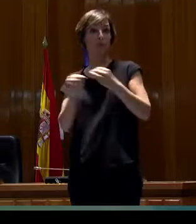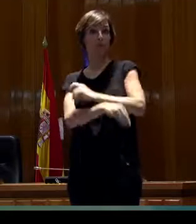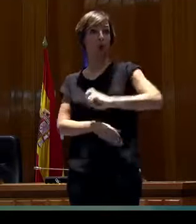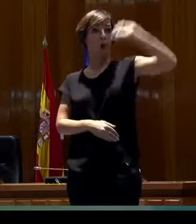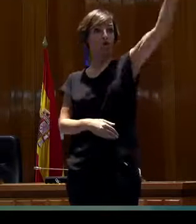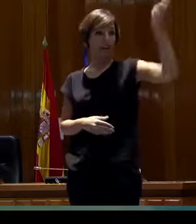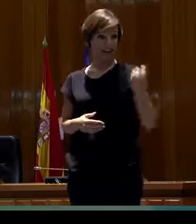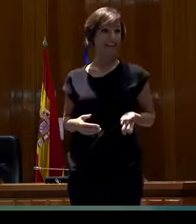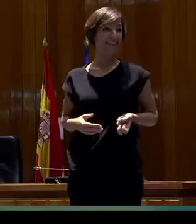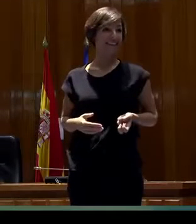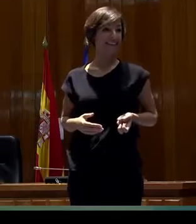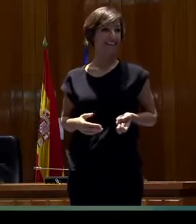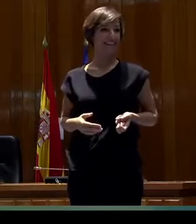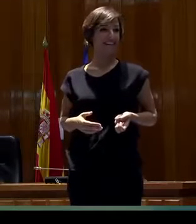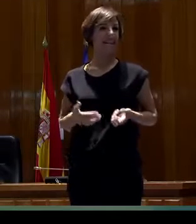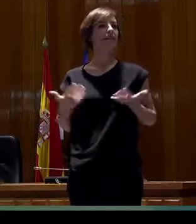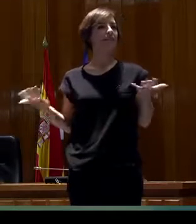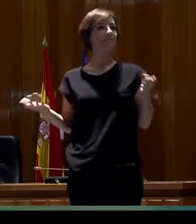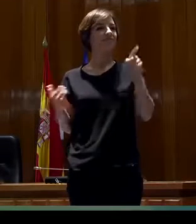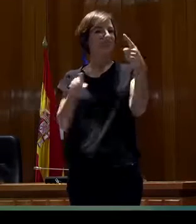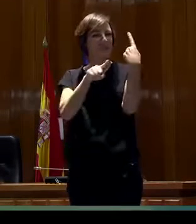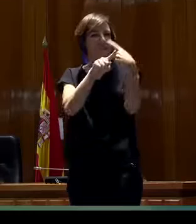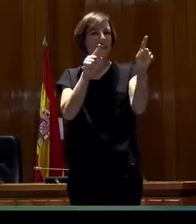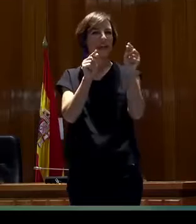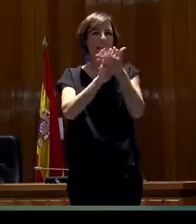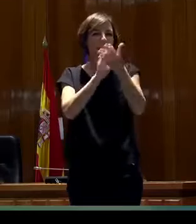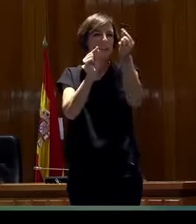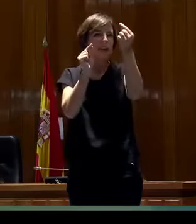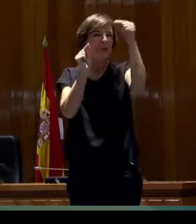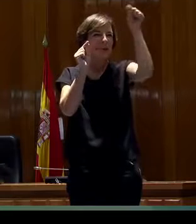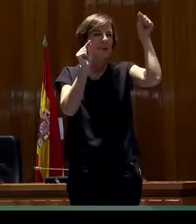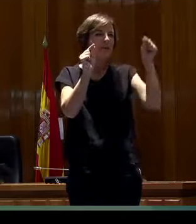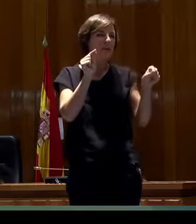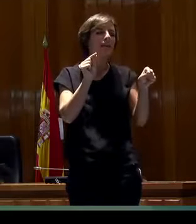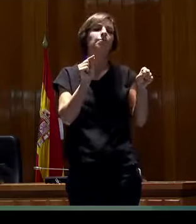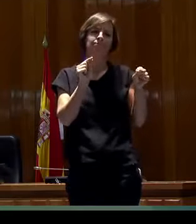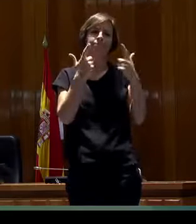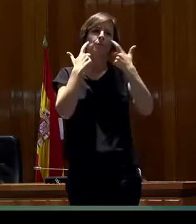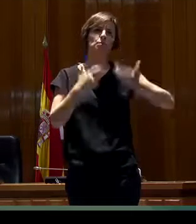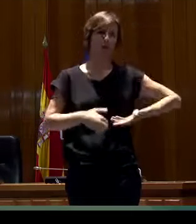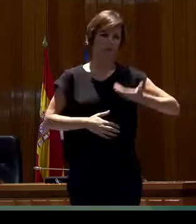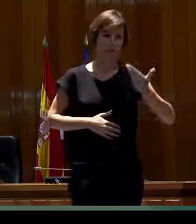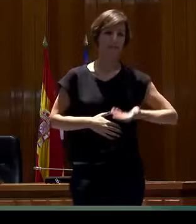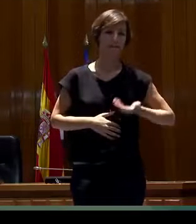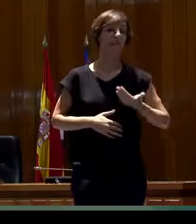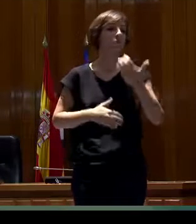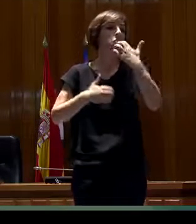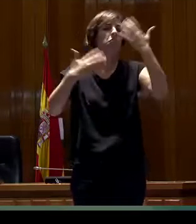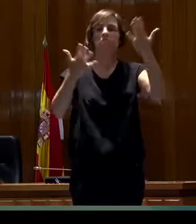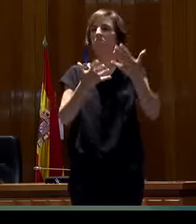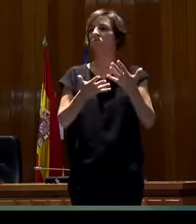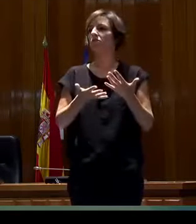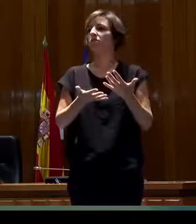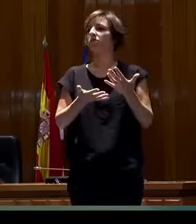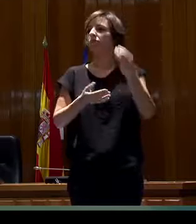distinta a la del intérprete. Esas diferencias dialectales van a tener relevancia. Máxime si estamos hablando, por ejemplo,